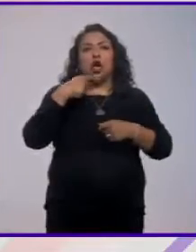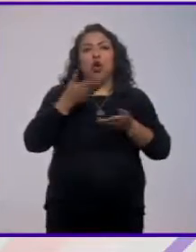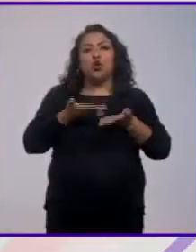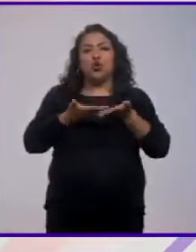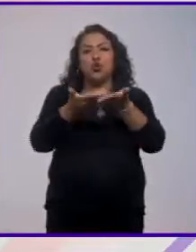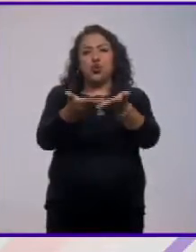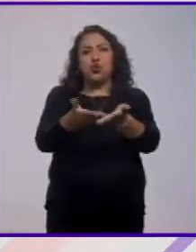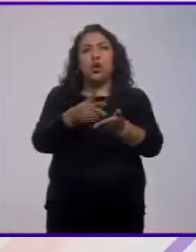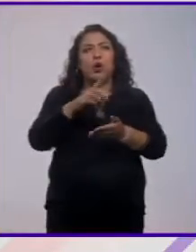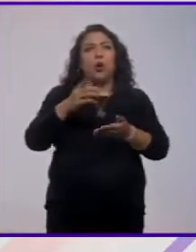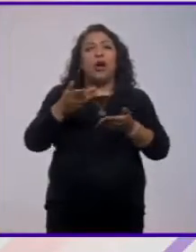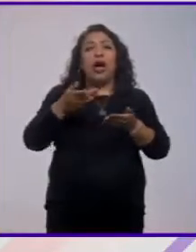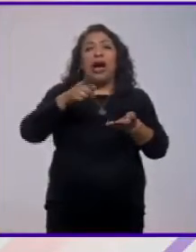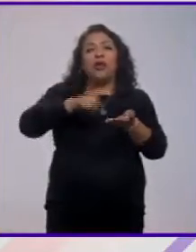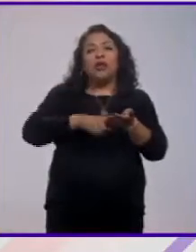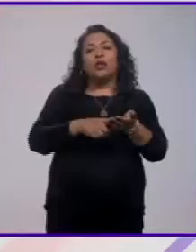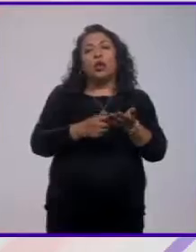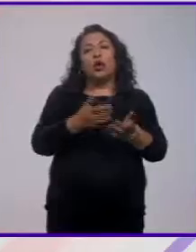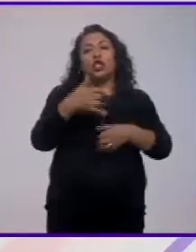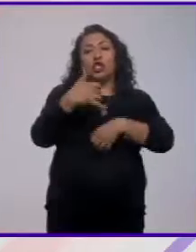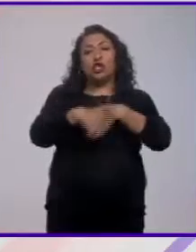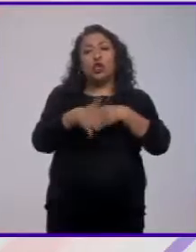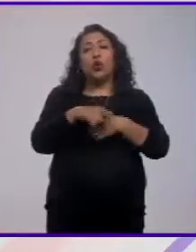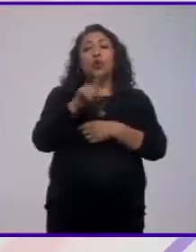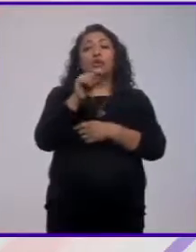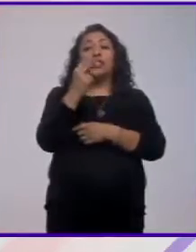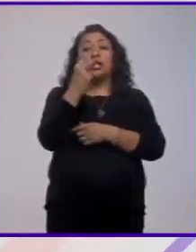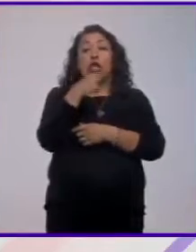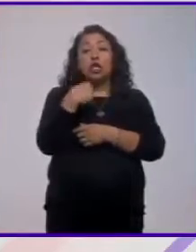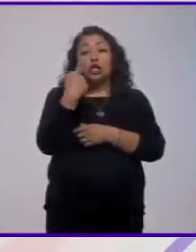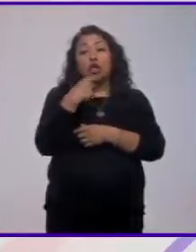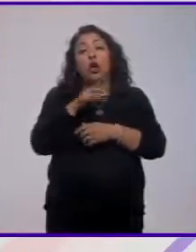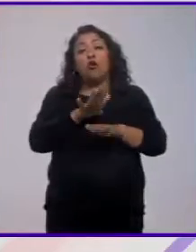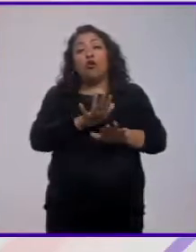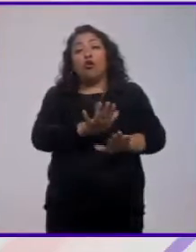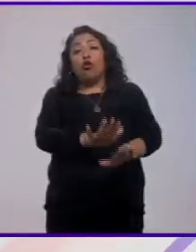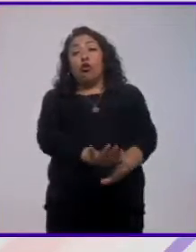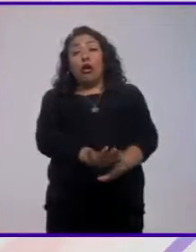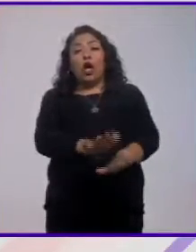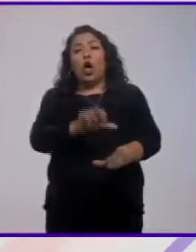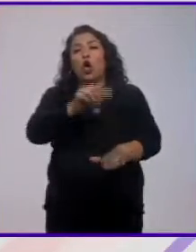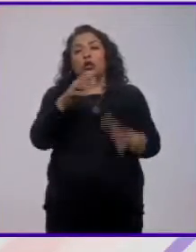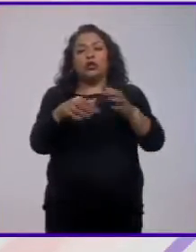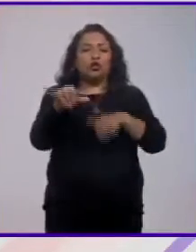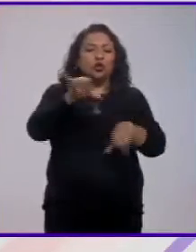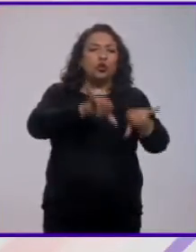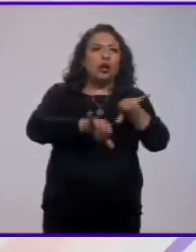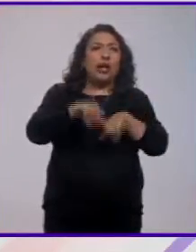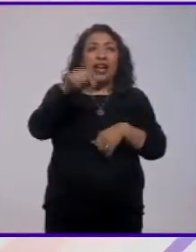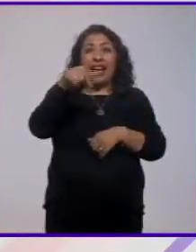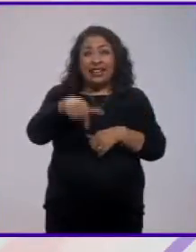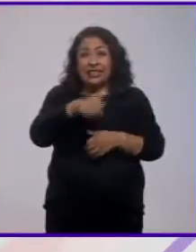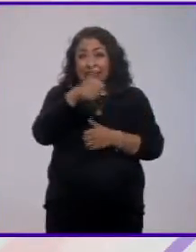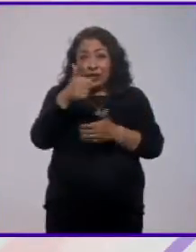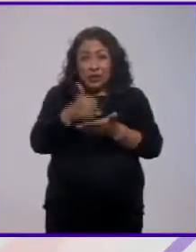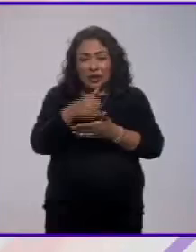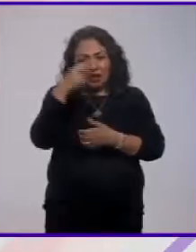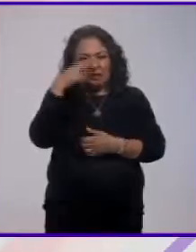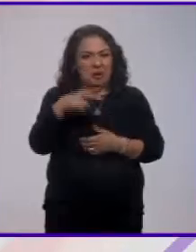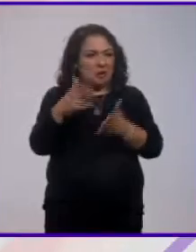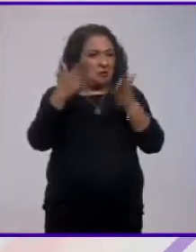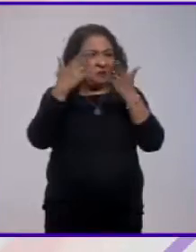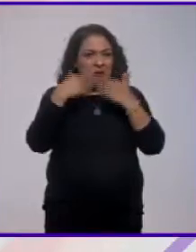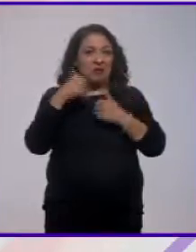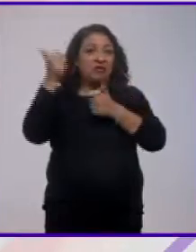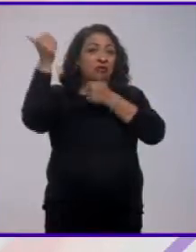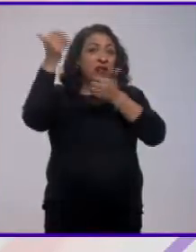marinar 72 horas en yogur y otras especias. Ningún ingrediente aquí consigamos en Ciudad de México, todos